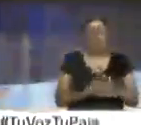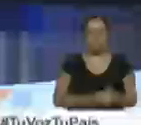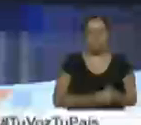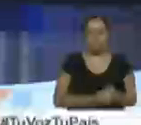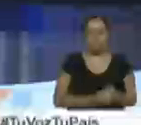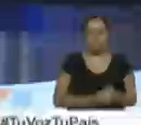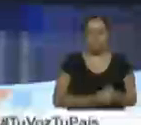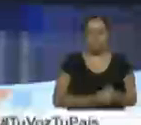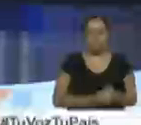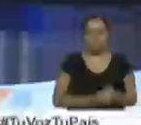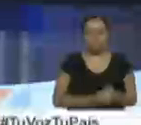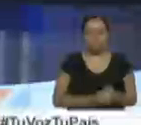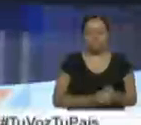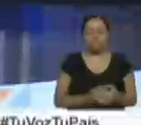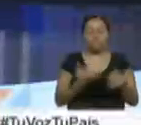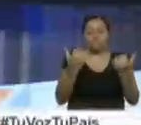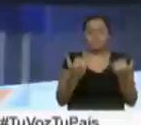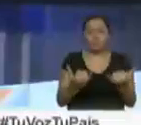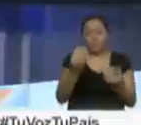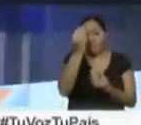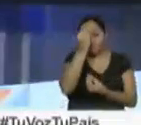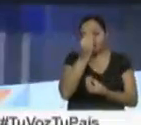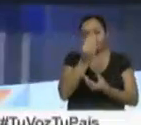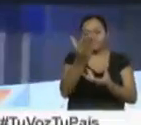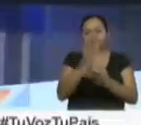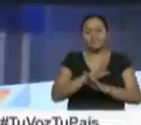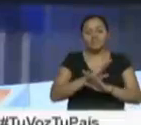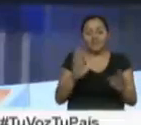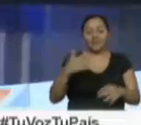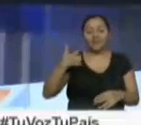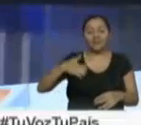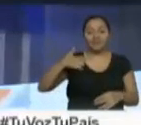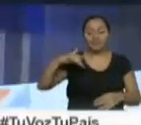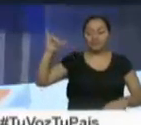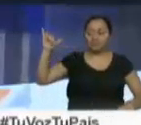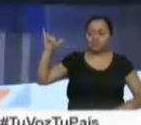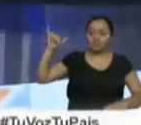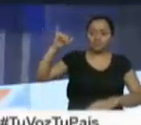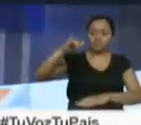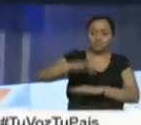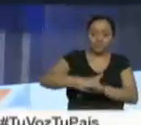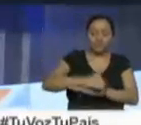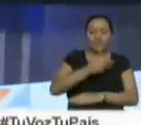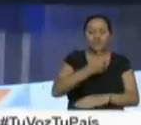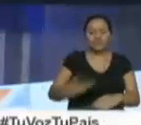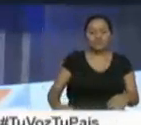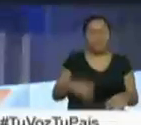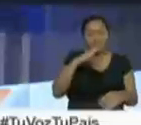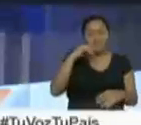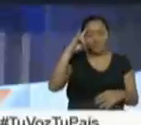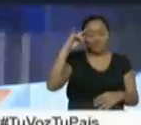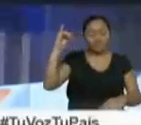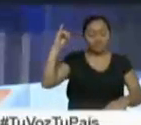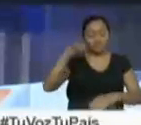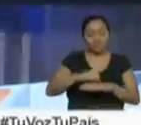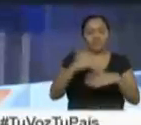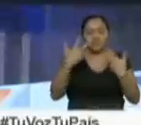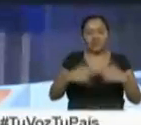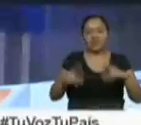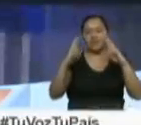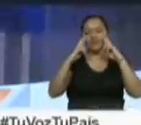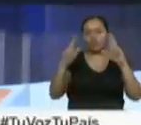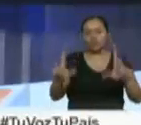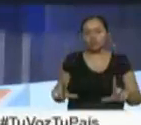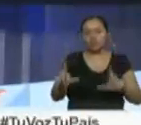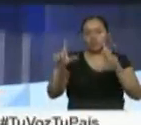tiranías. Ahora les contamos que a su llegada de Argentina, el presidente de la República, Rafael Correa, recibió un